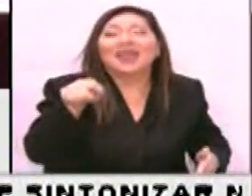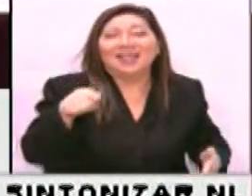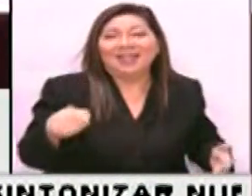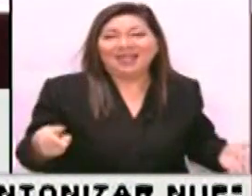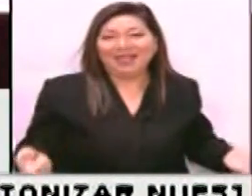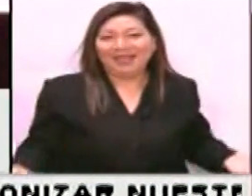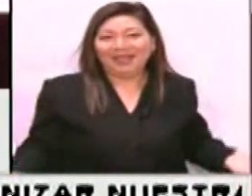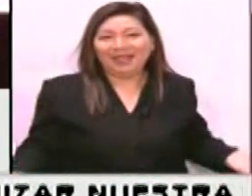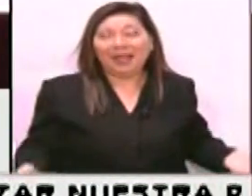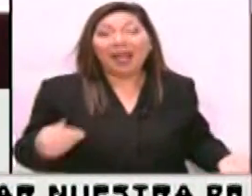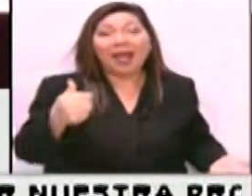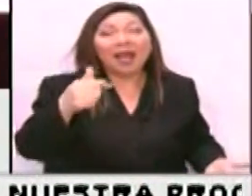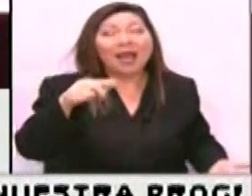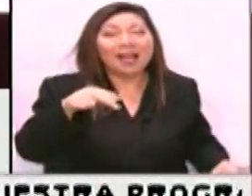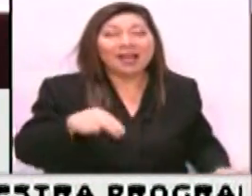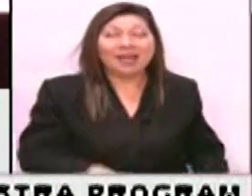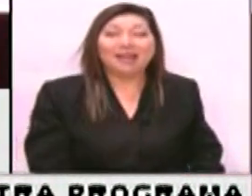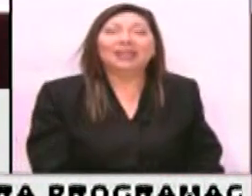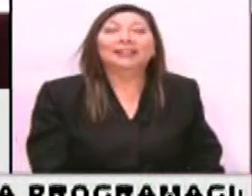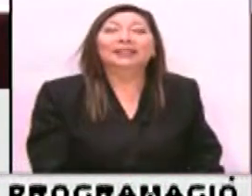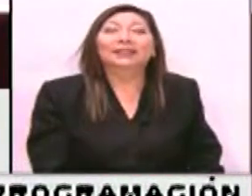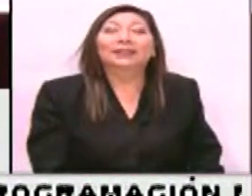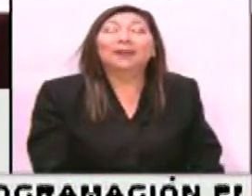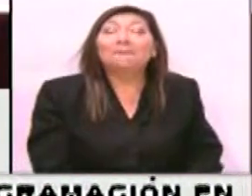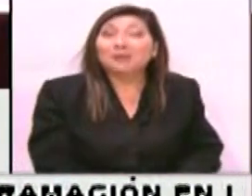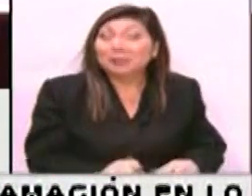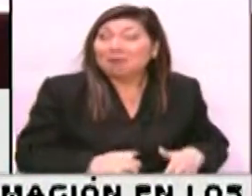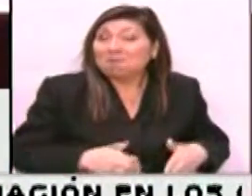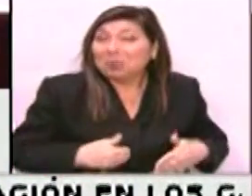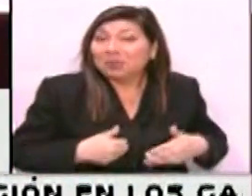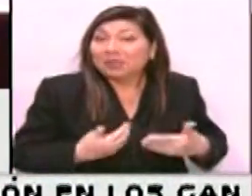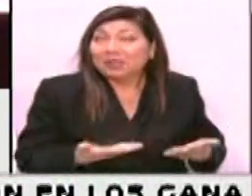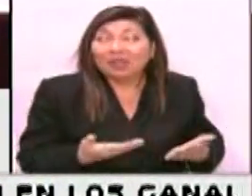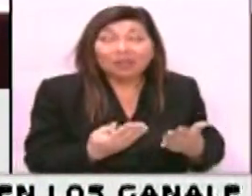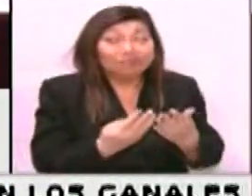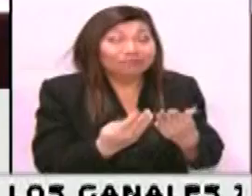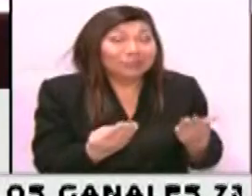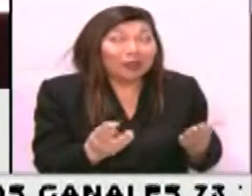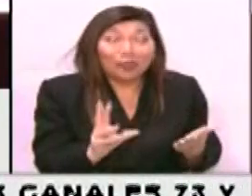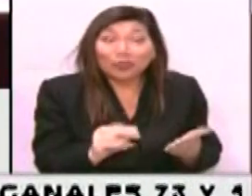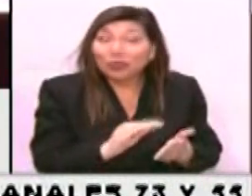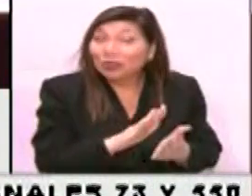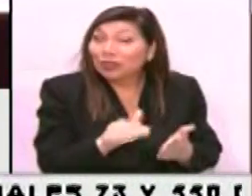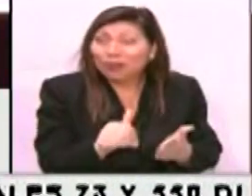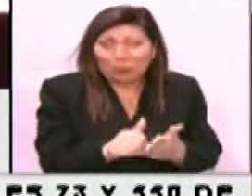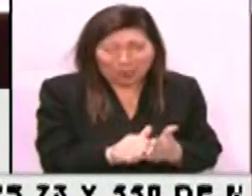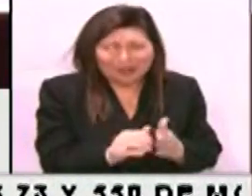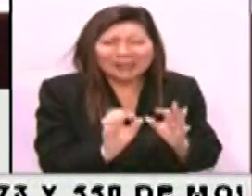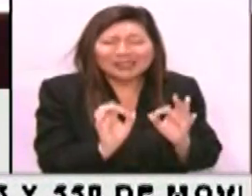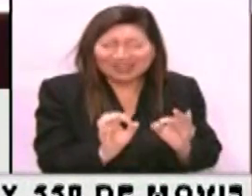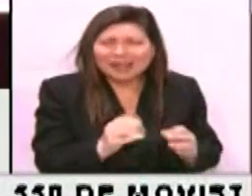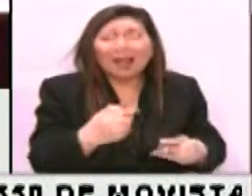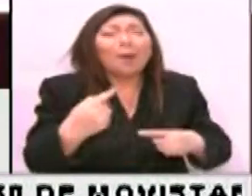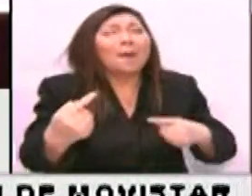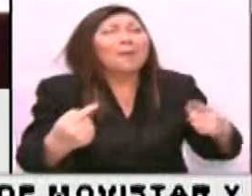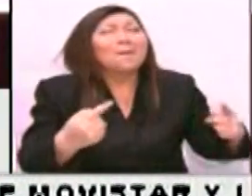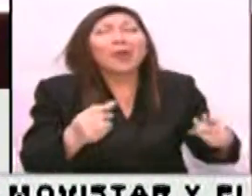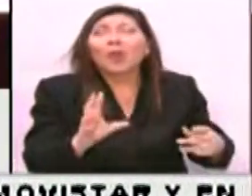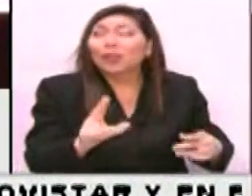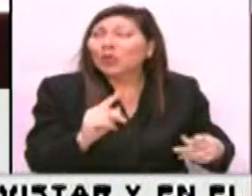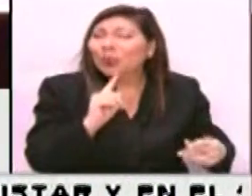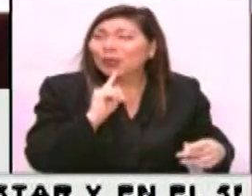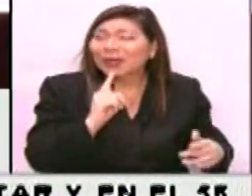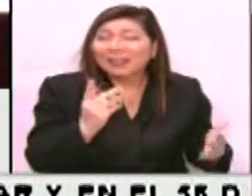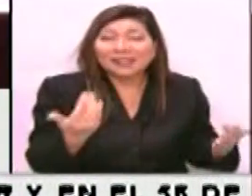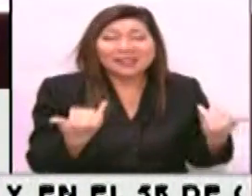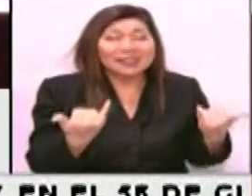inclusive. Entonces, es posible que exista esta muralla en todo tipo de actividades, y no